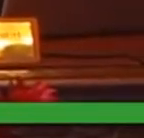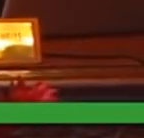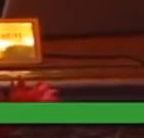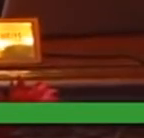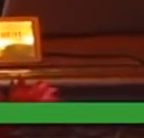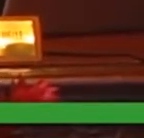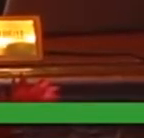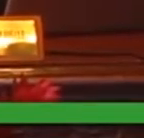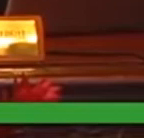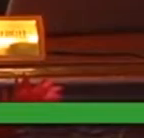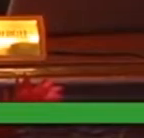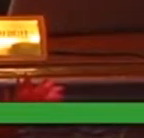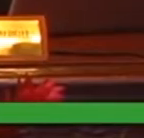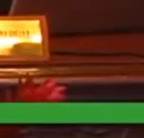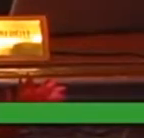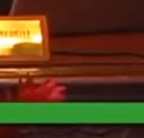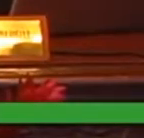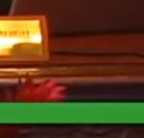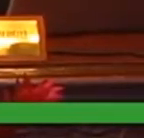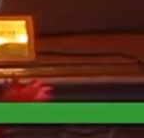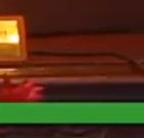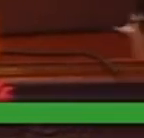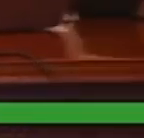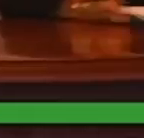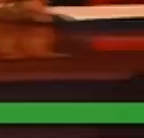y vamos al punto de la misma.